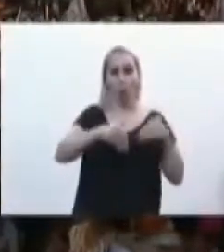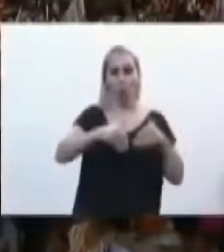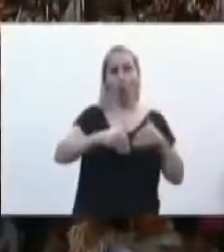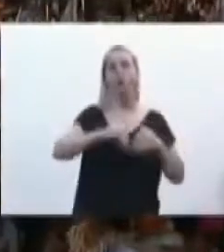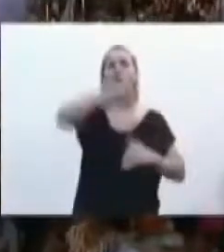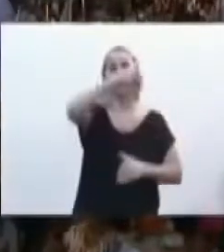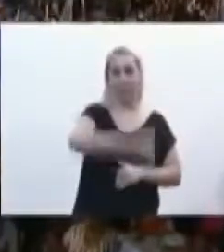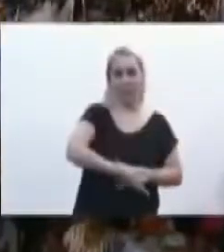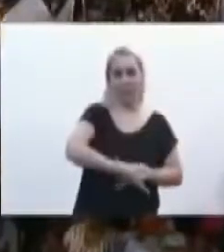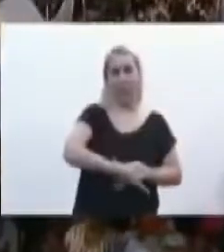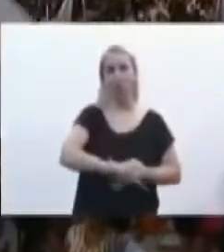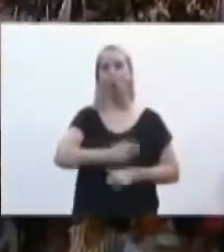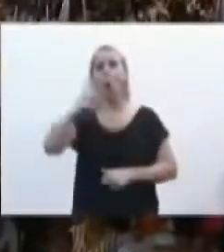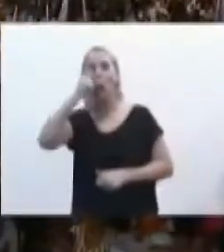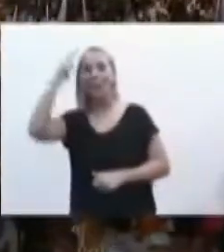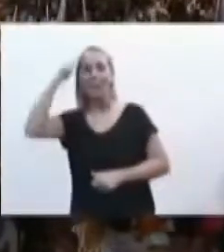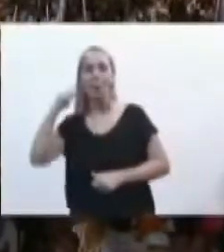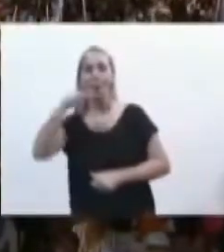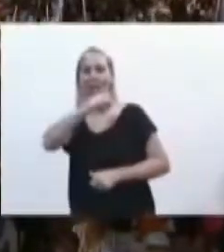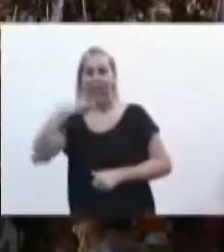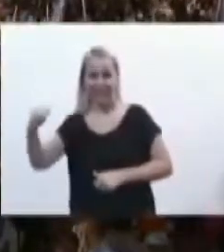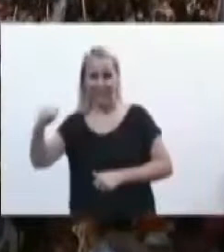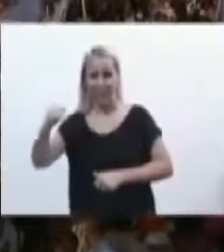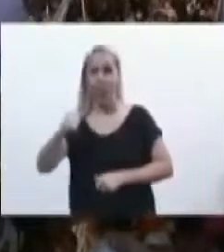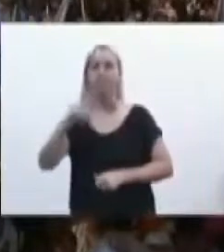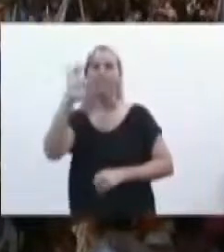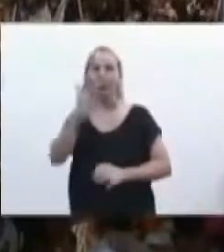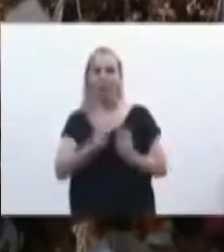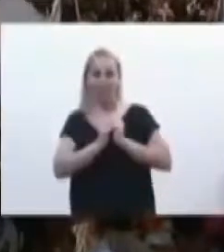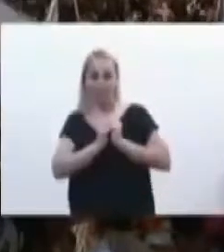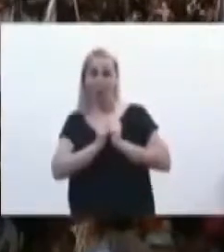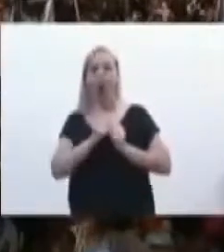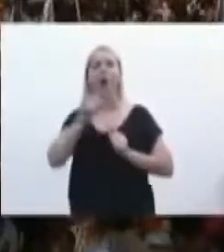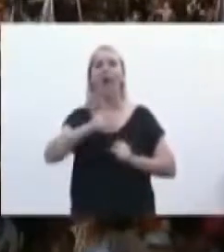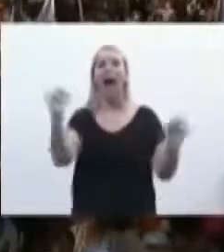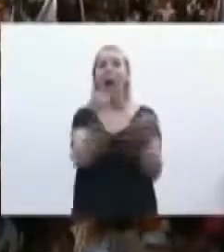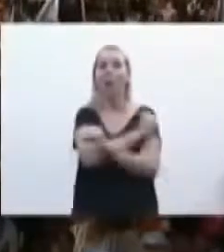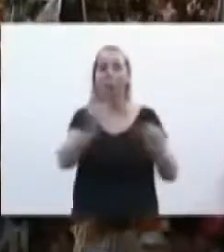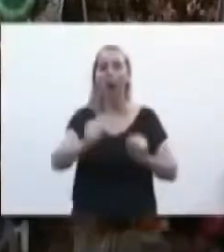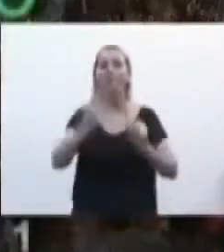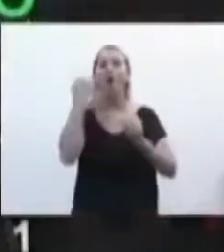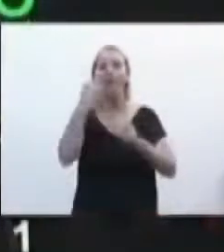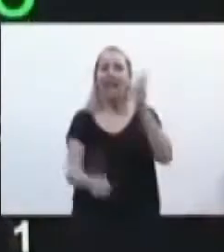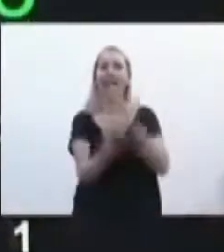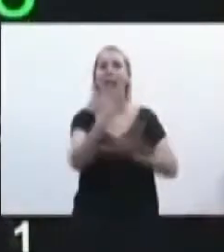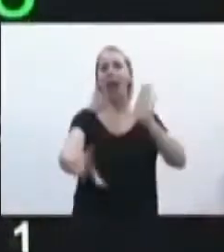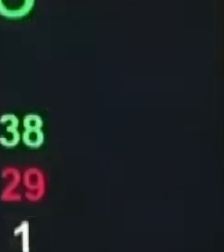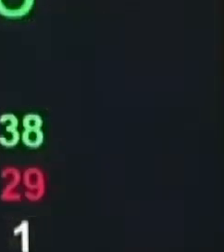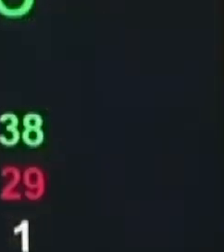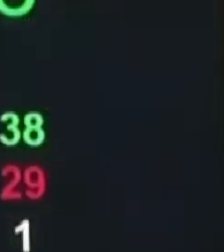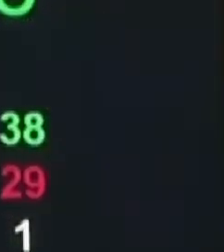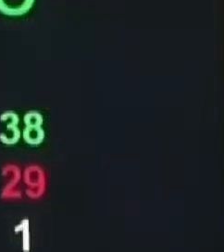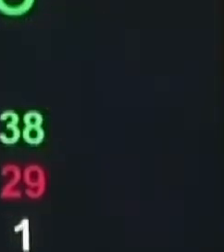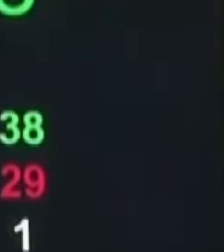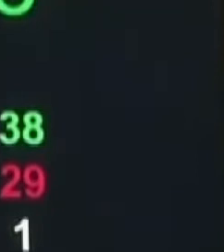con 38 votos afirmativos y 29 negativos y una abstención. Resulta aprobado. Se convierte en ley y se gira al